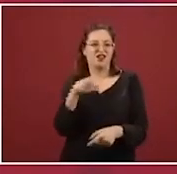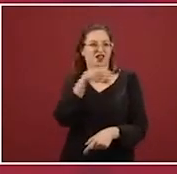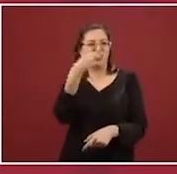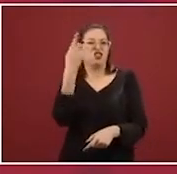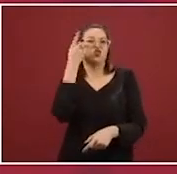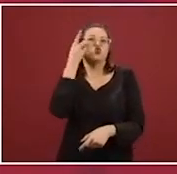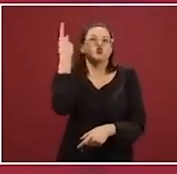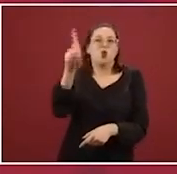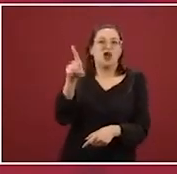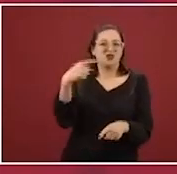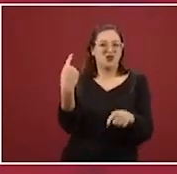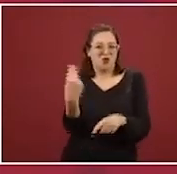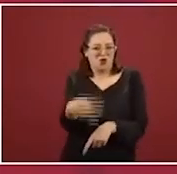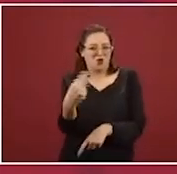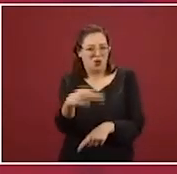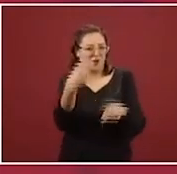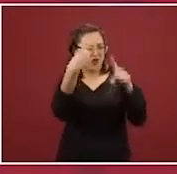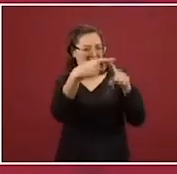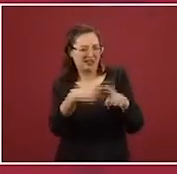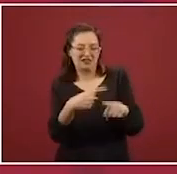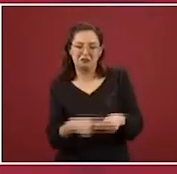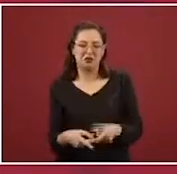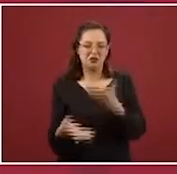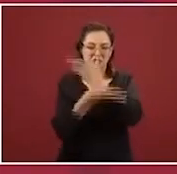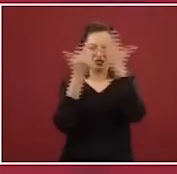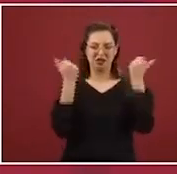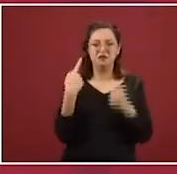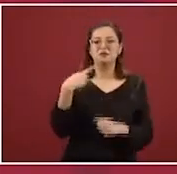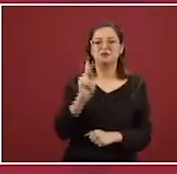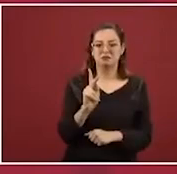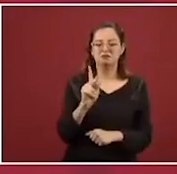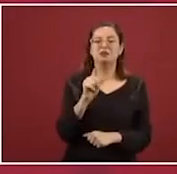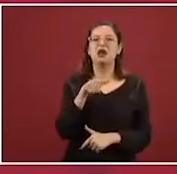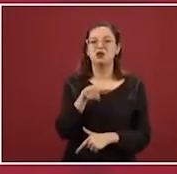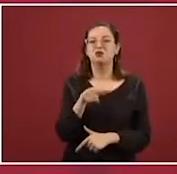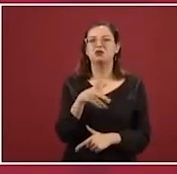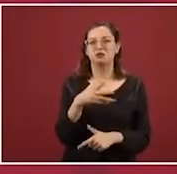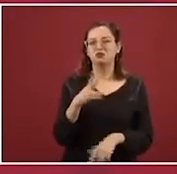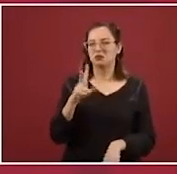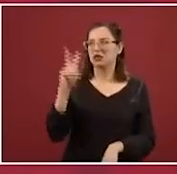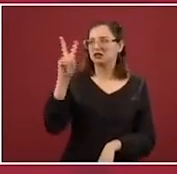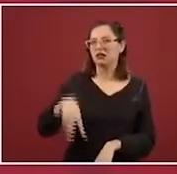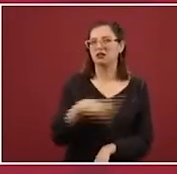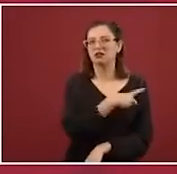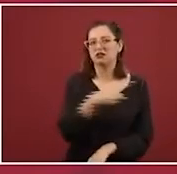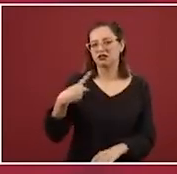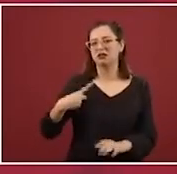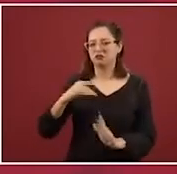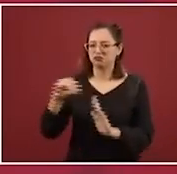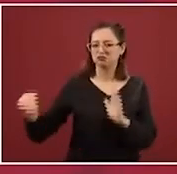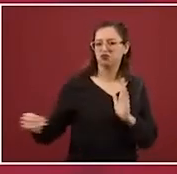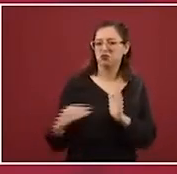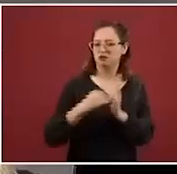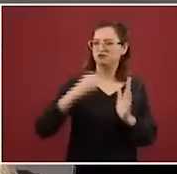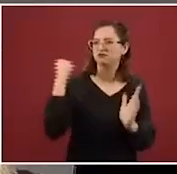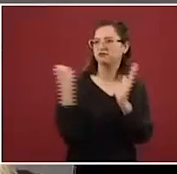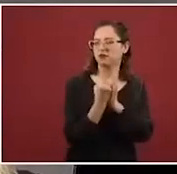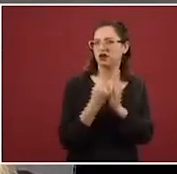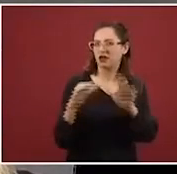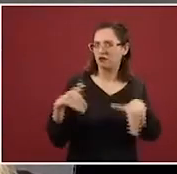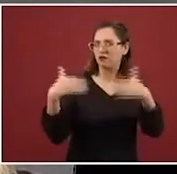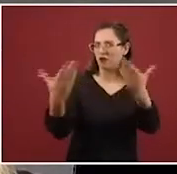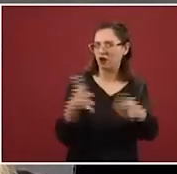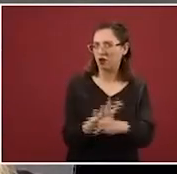tenemos la tabla final por marcas, pero sería conveniente en la exposición del mayor y menor precio en cada tipo de combustible